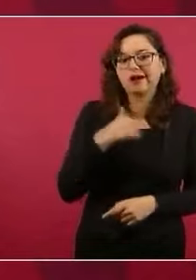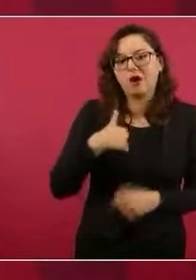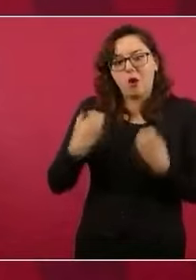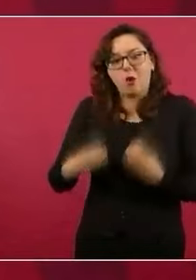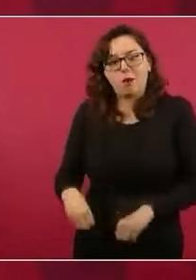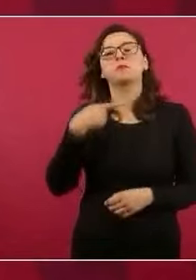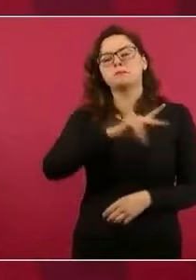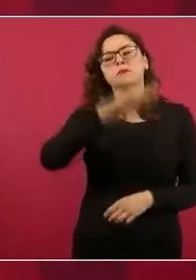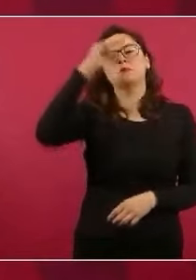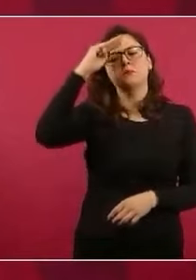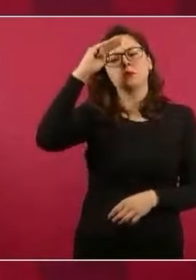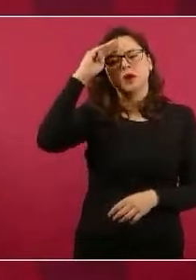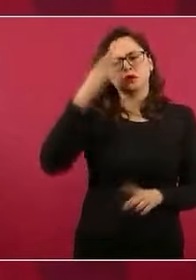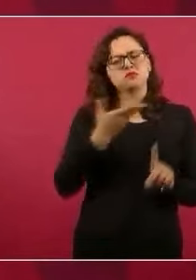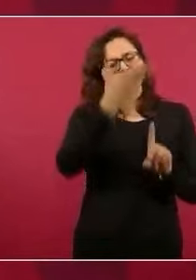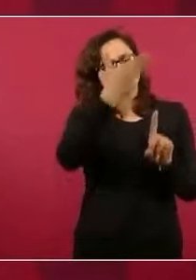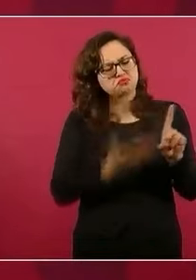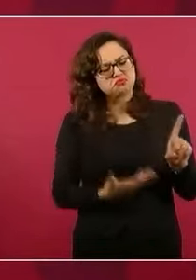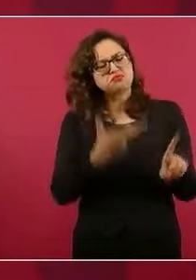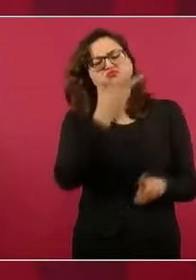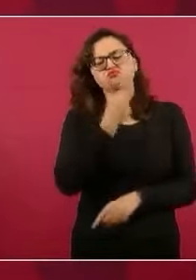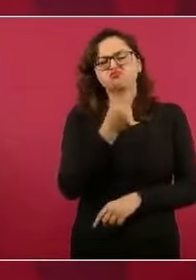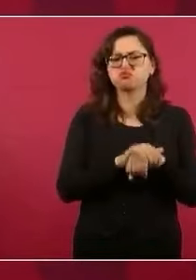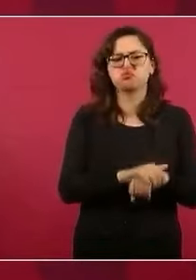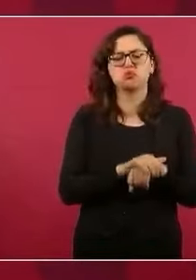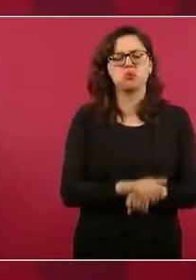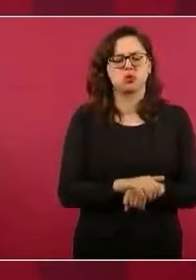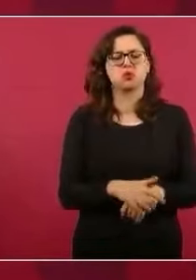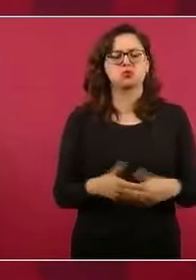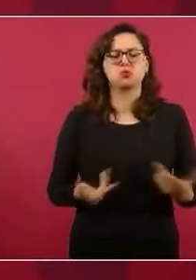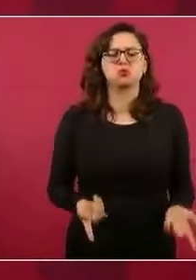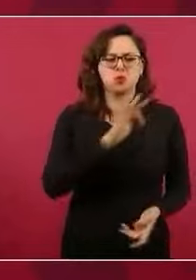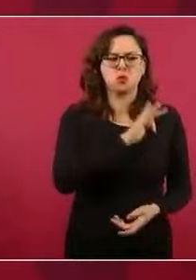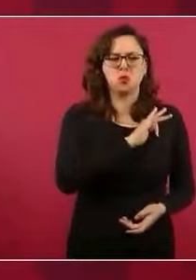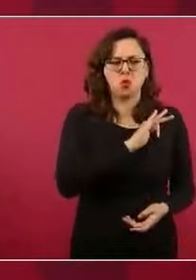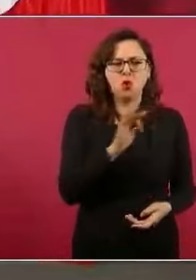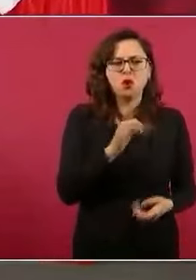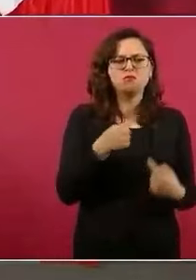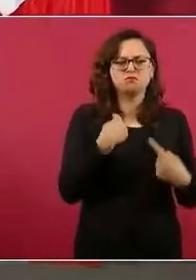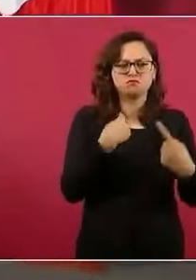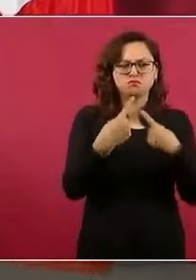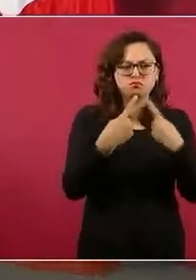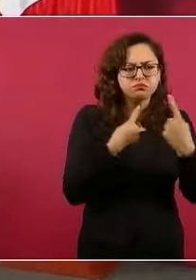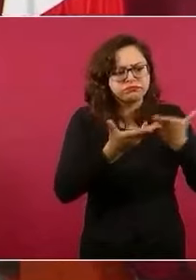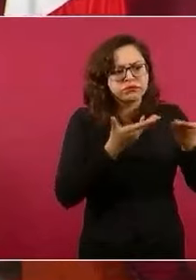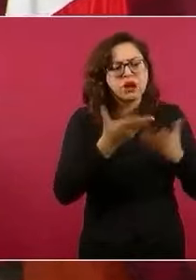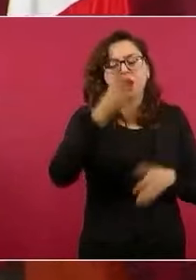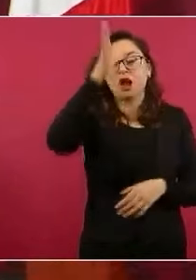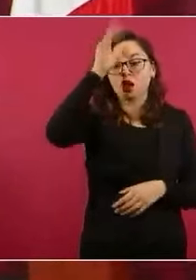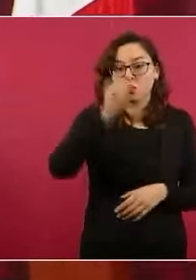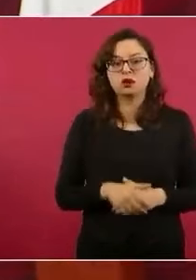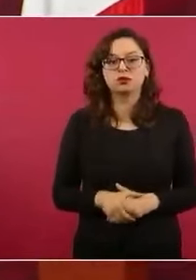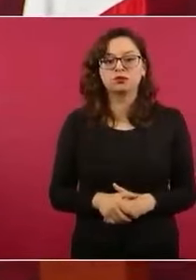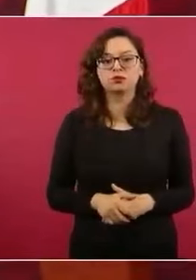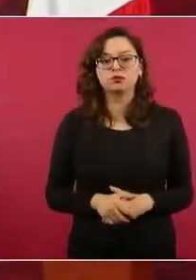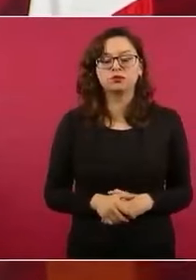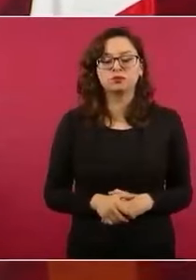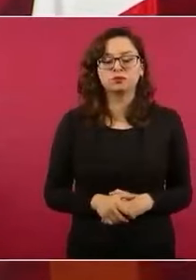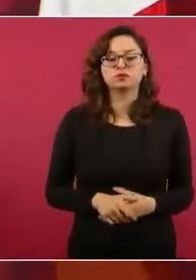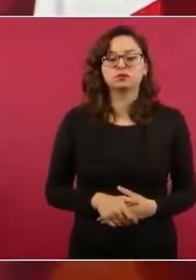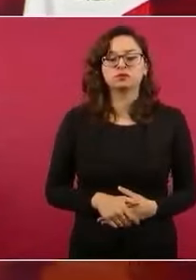lo considero un amigo, una gente cercana con el que podemos llegar a acuerdos. Y lo mismo, se